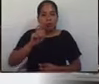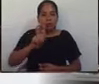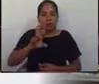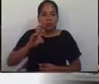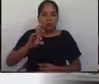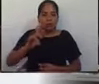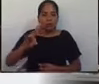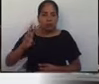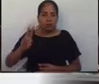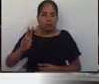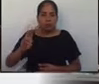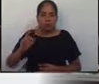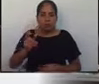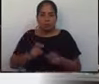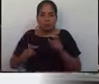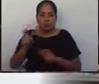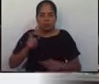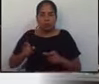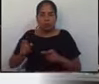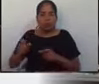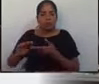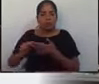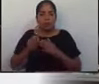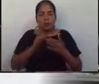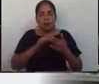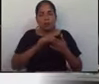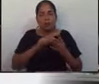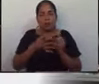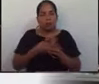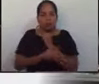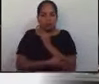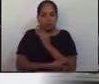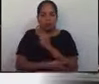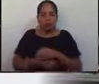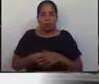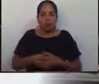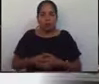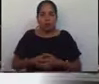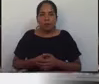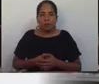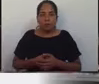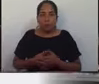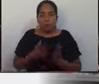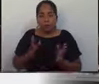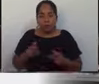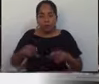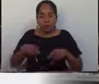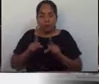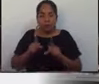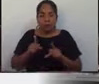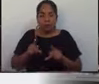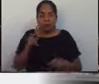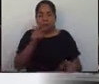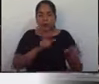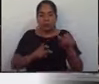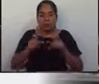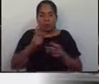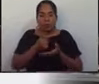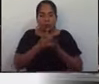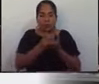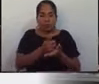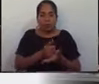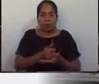4.176.000 habitantes en los asentamientos humanos. Es decir, esto ayudaría y le cambiaría la vida a un promedio